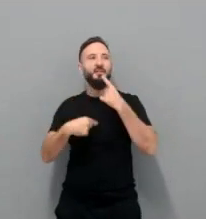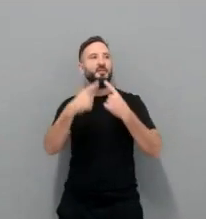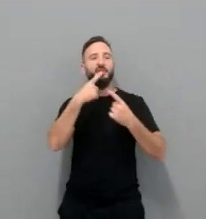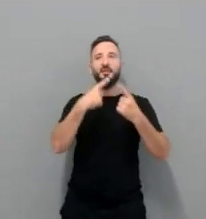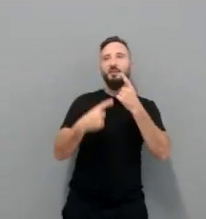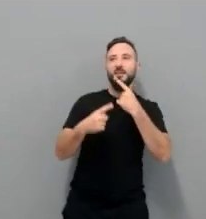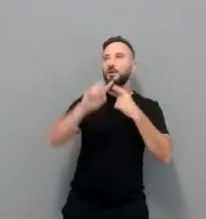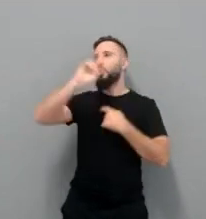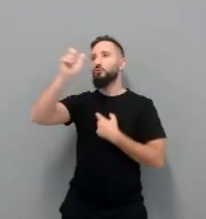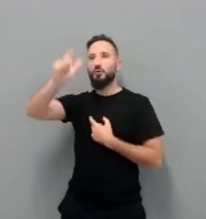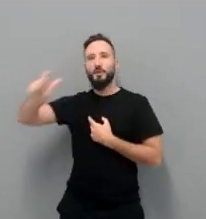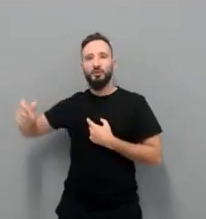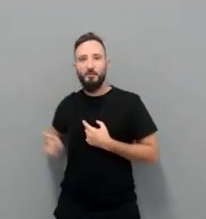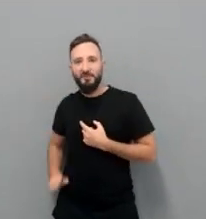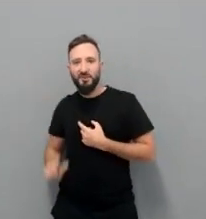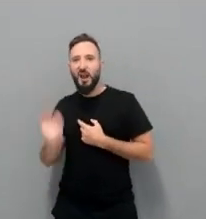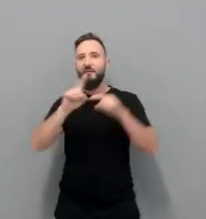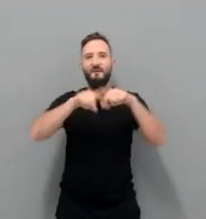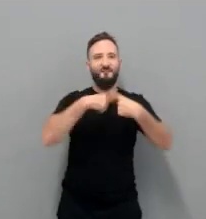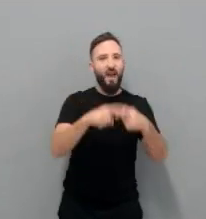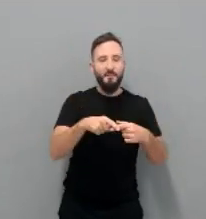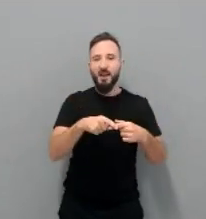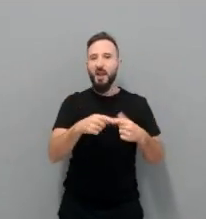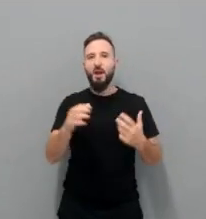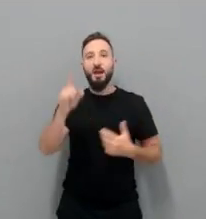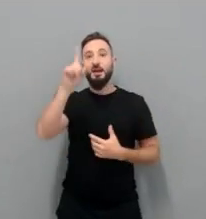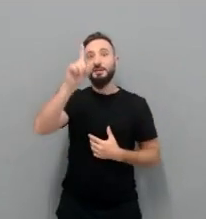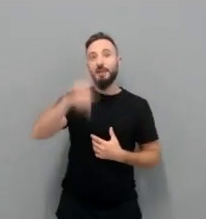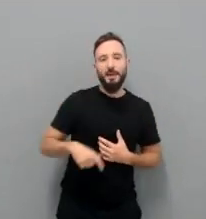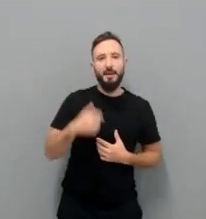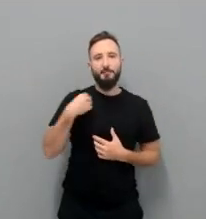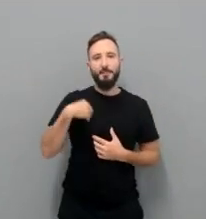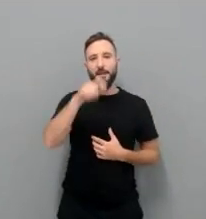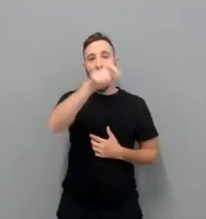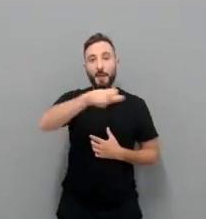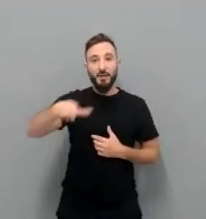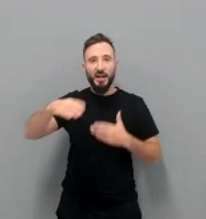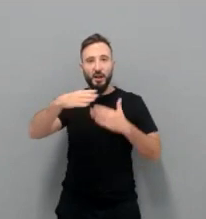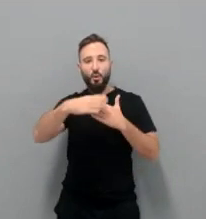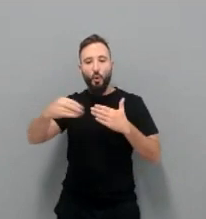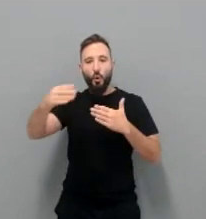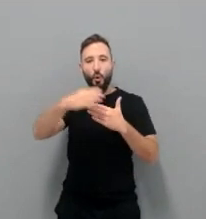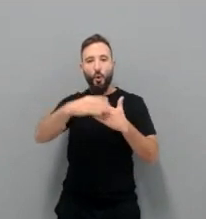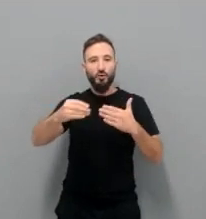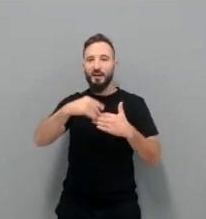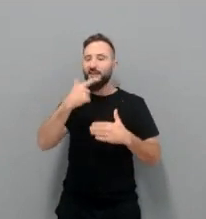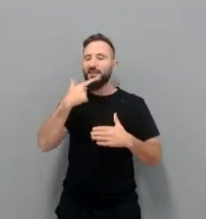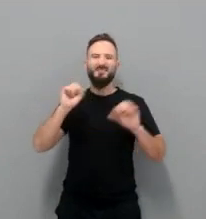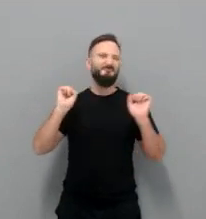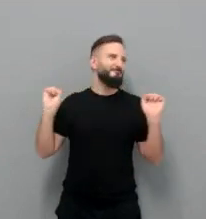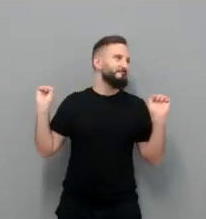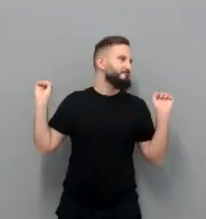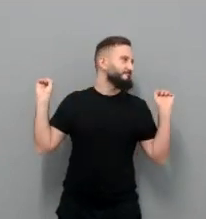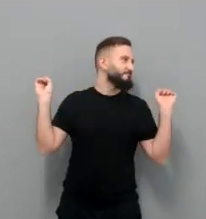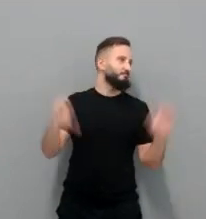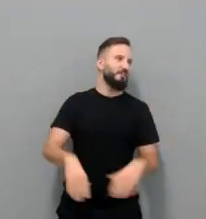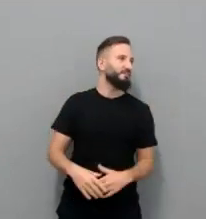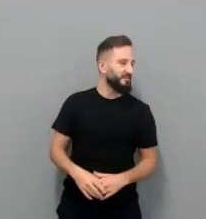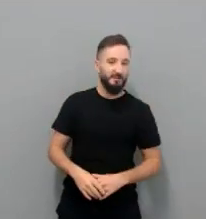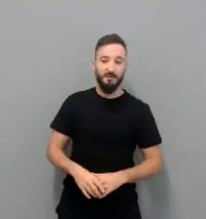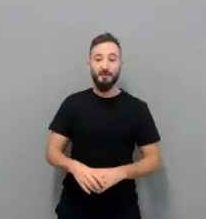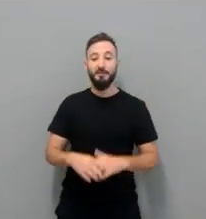otros profesionales, con familias, mismamente hasta personas, usuarias que tiran la toalla con esa indefensión